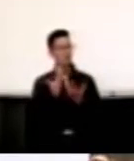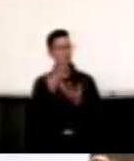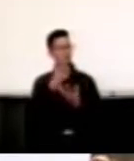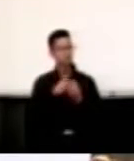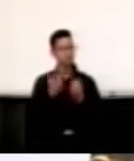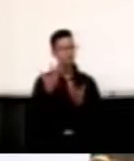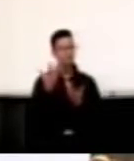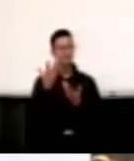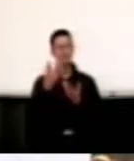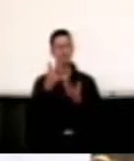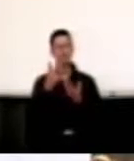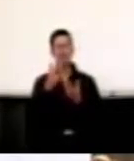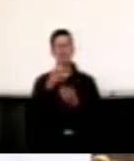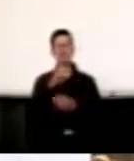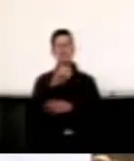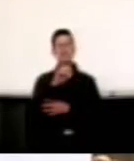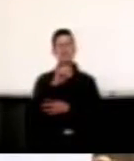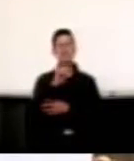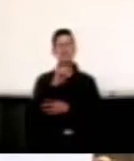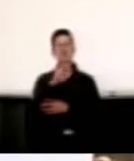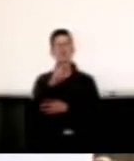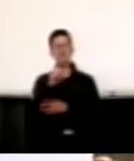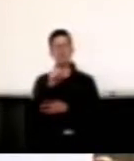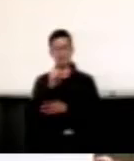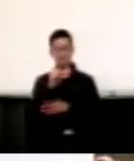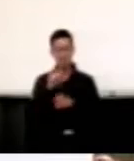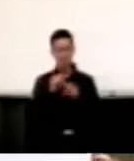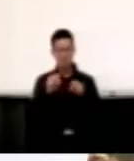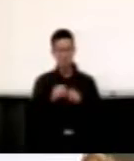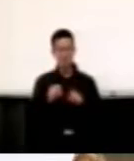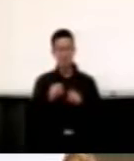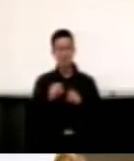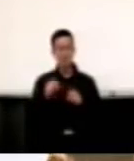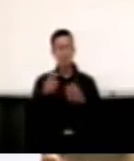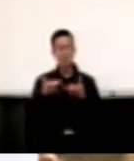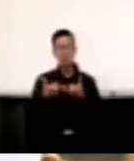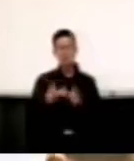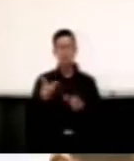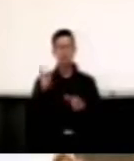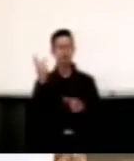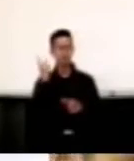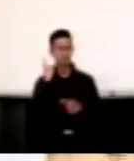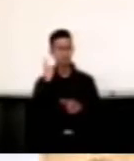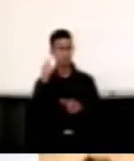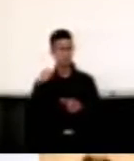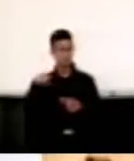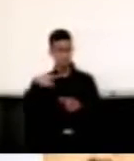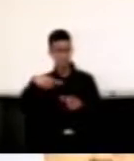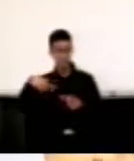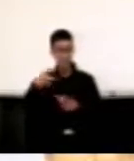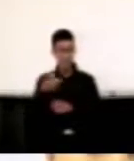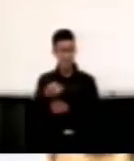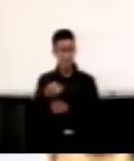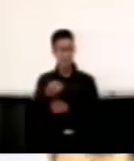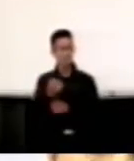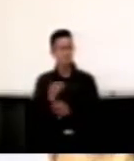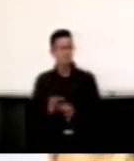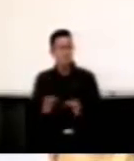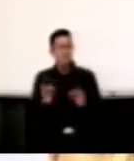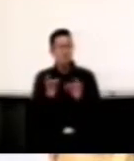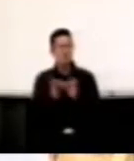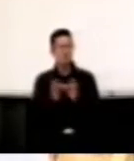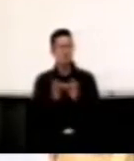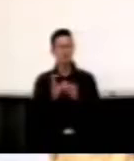partidos. Y el sistema de partidos es fundamental en una democracia. Es decir, la estabilidad del